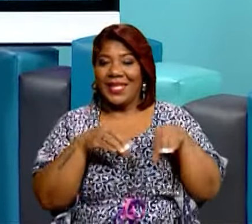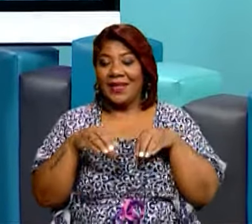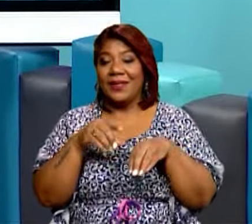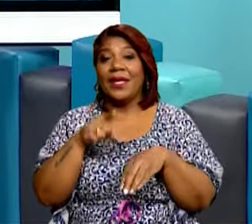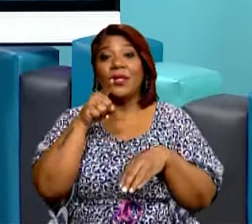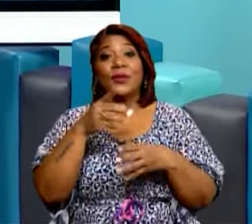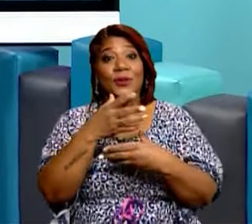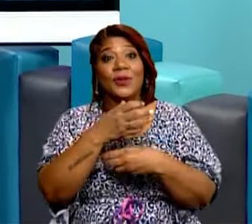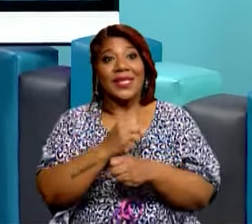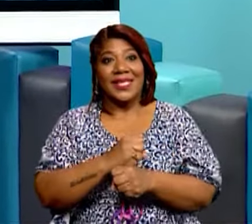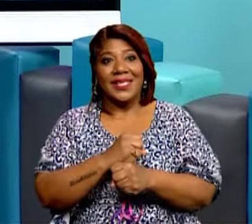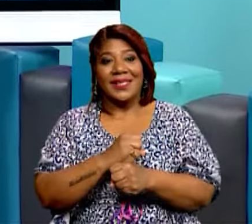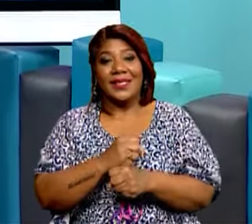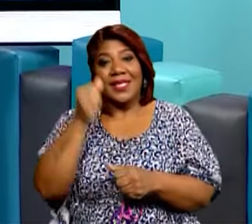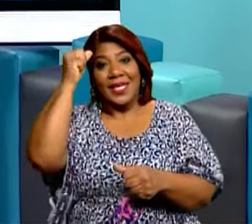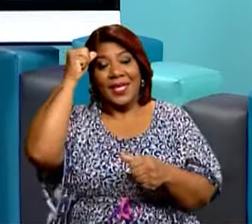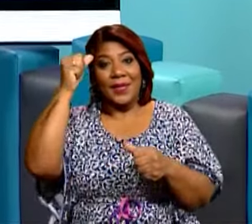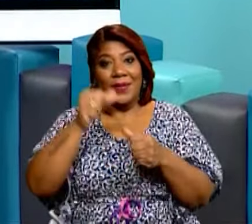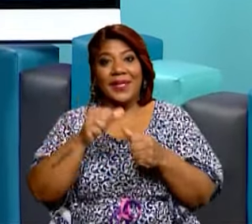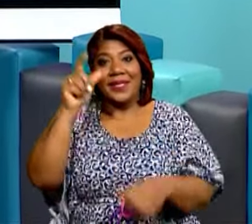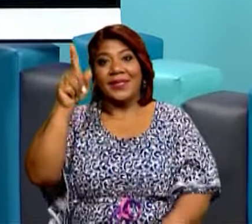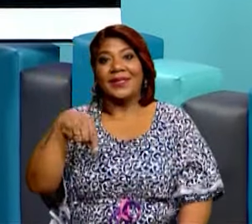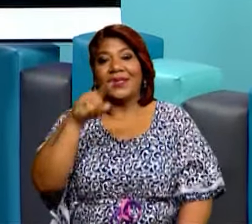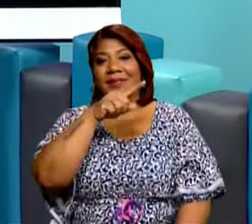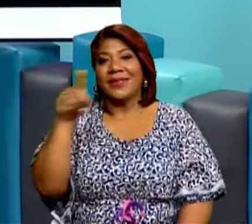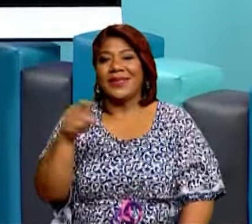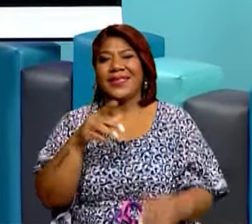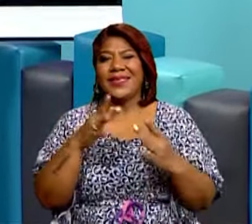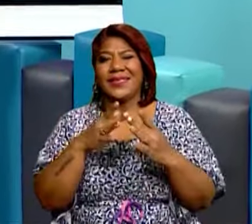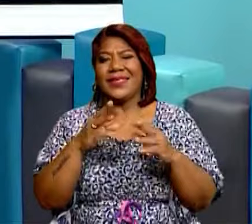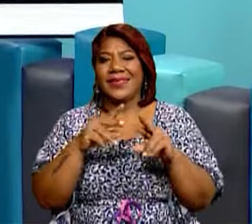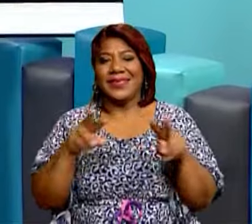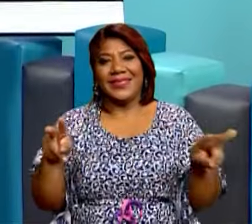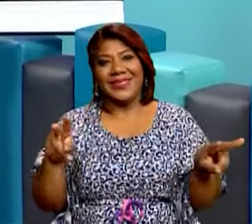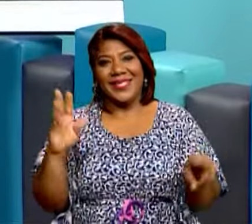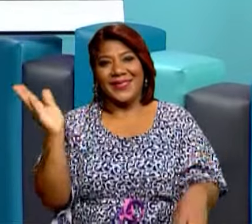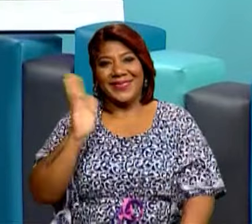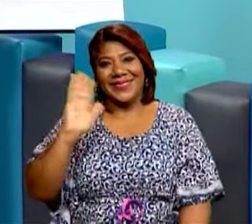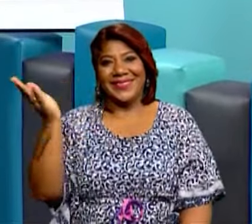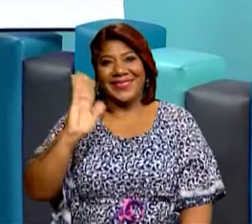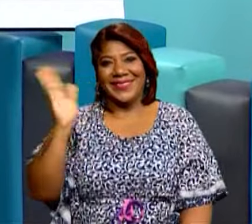las puedan realizar. Y recuerden chicos que la estrella se conecta con la diversidad. ¡Chao!